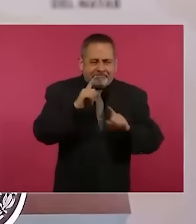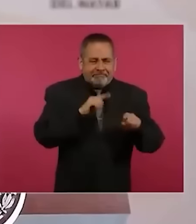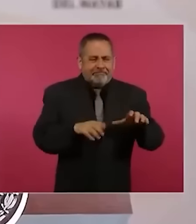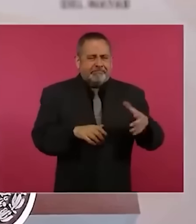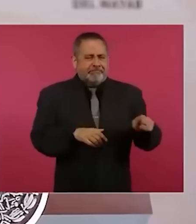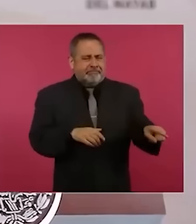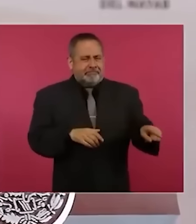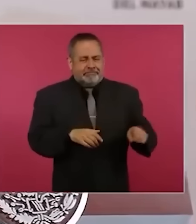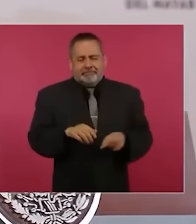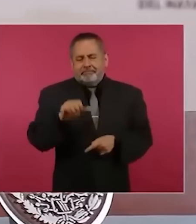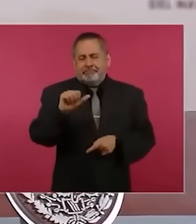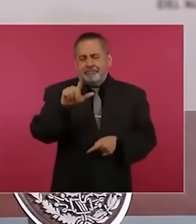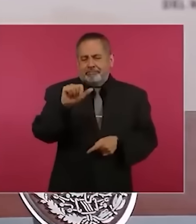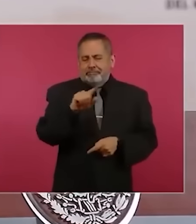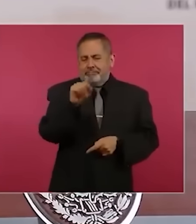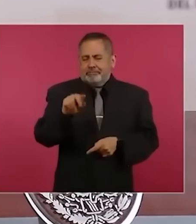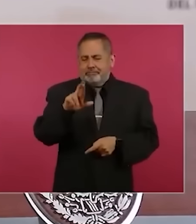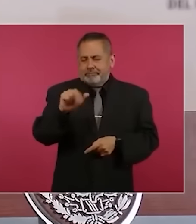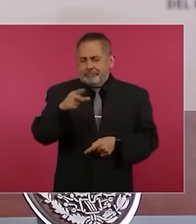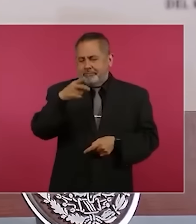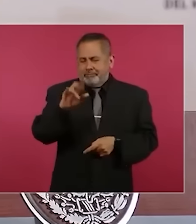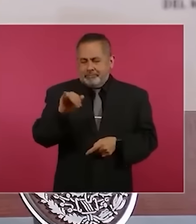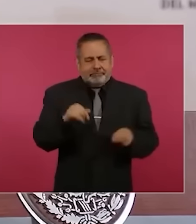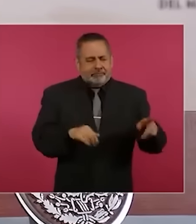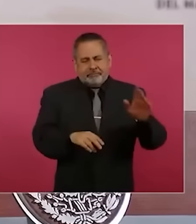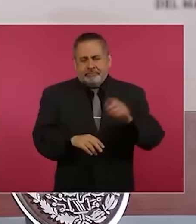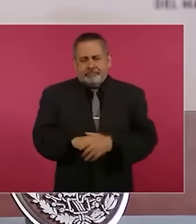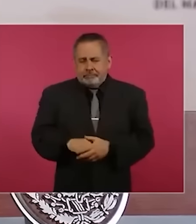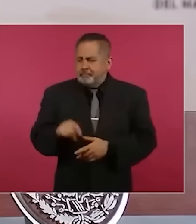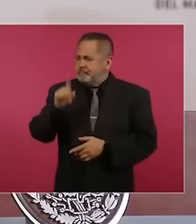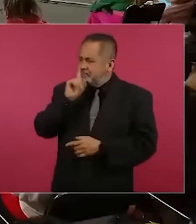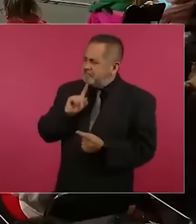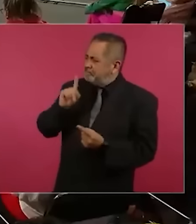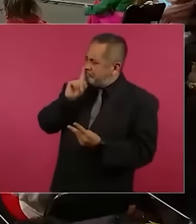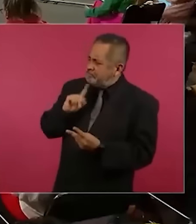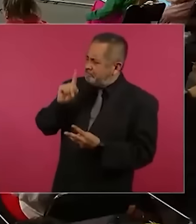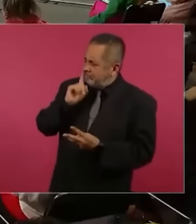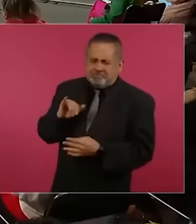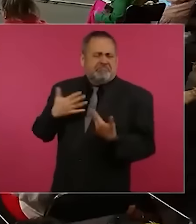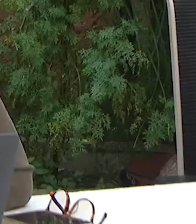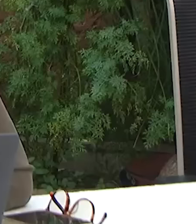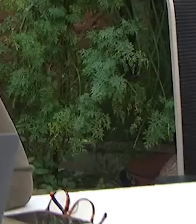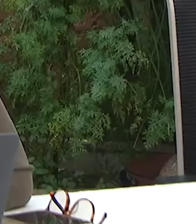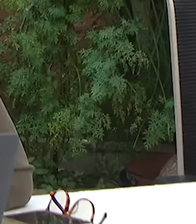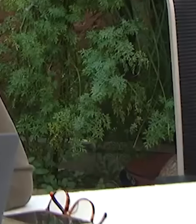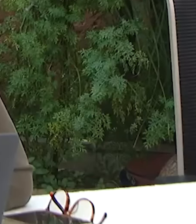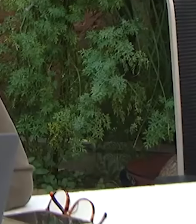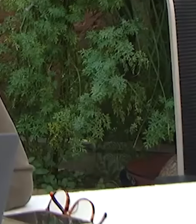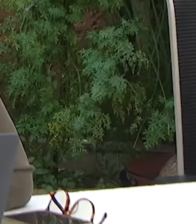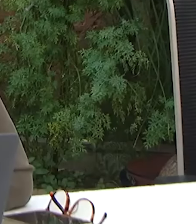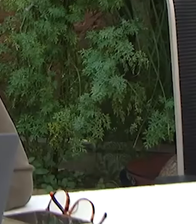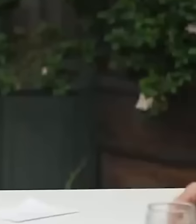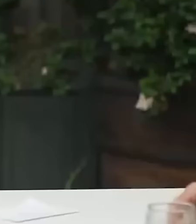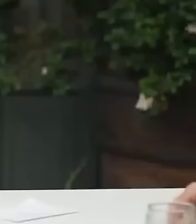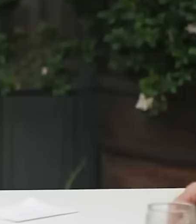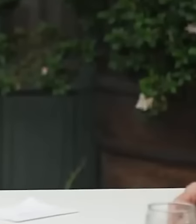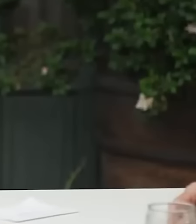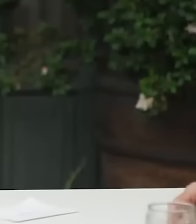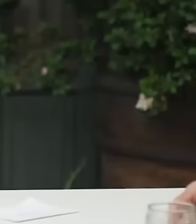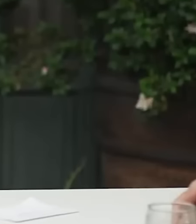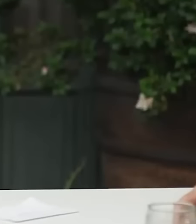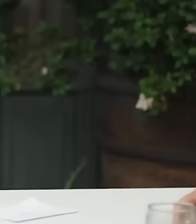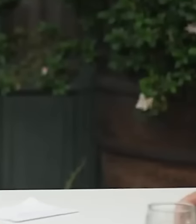doctrina a raki este mentir mentir mentir mentir mentir muy